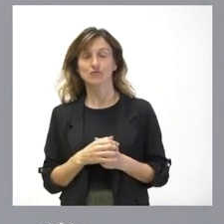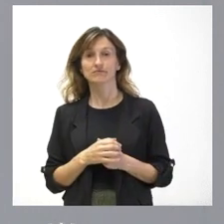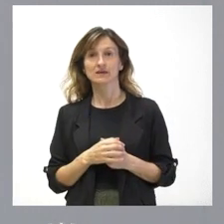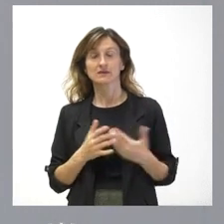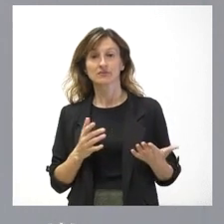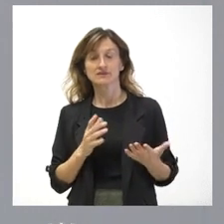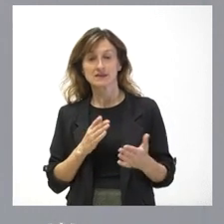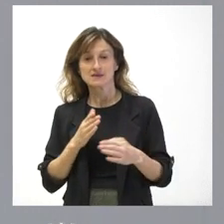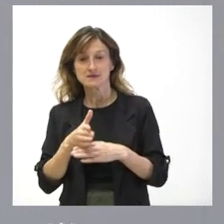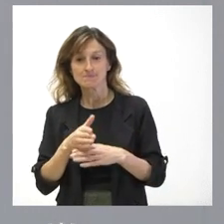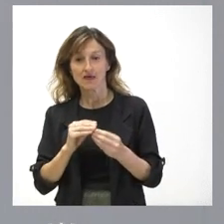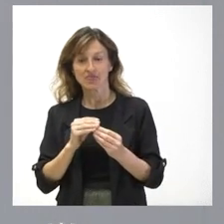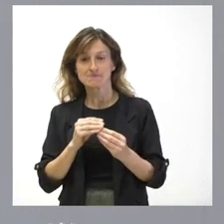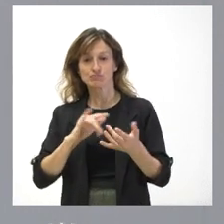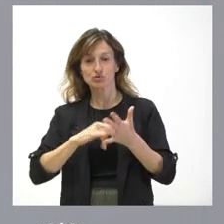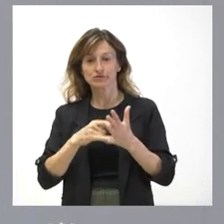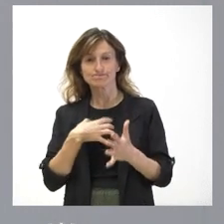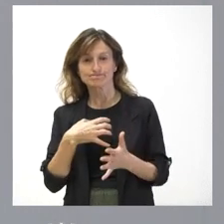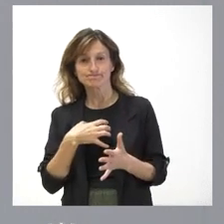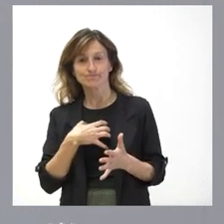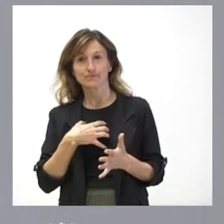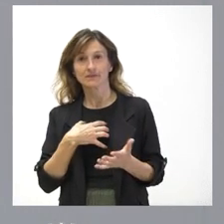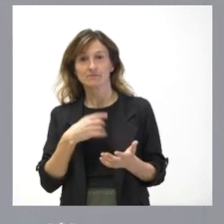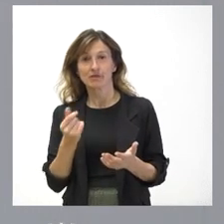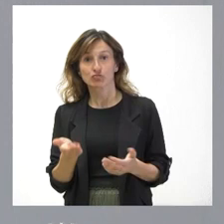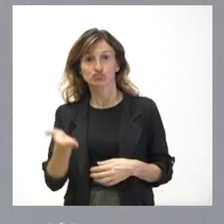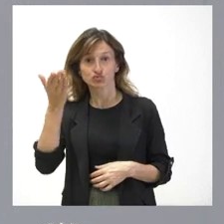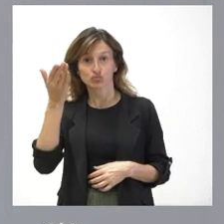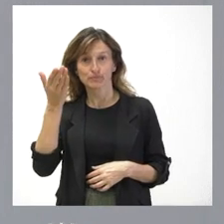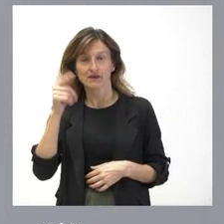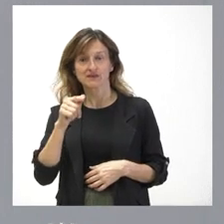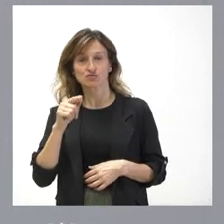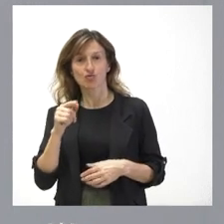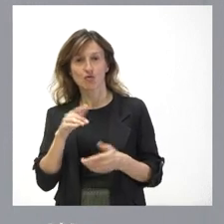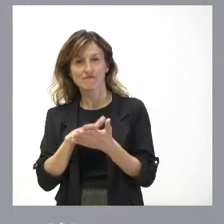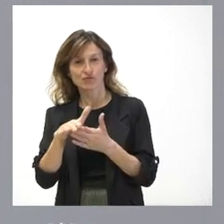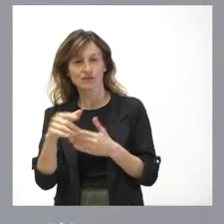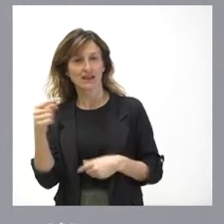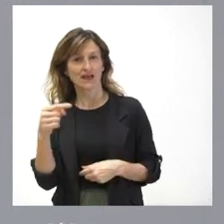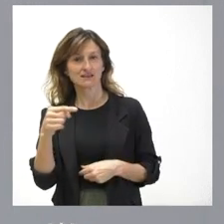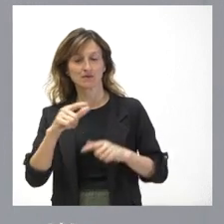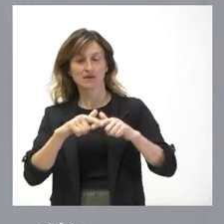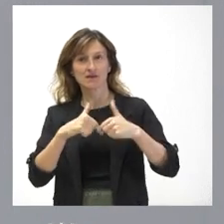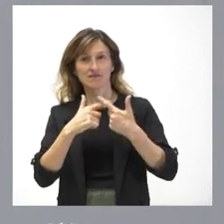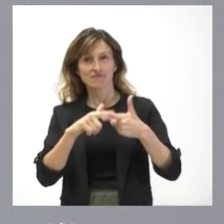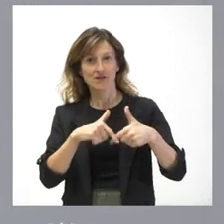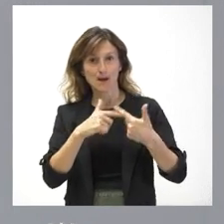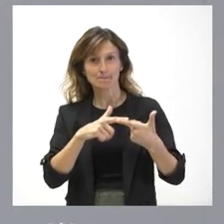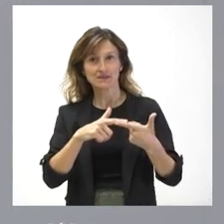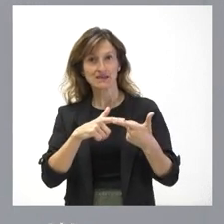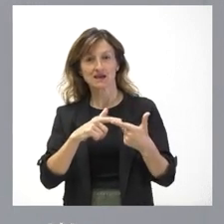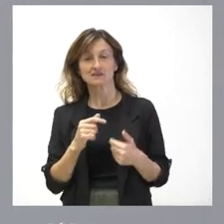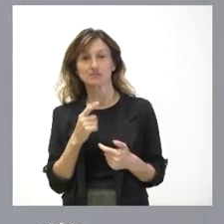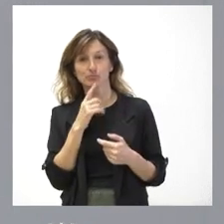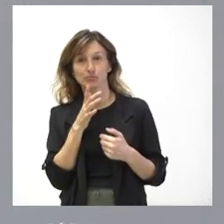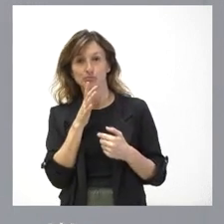incapacidad de llevar a cabo el proyecto y por tanto la inflación tiene un efecto muy negativo para las familias como hemos visto antes en el incremento de